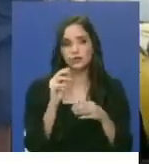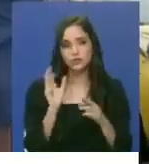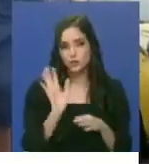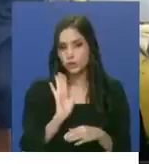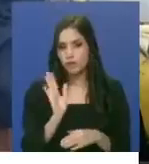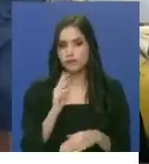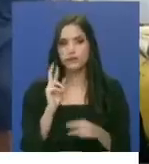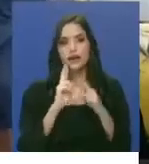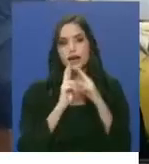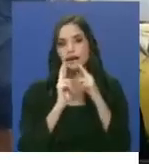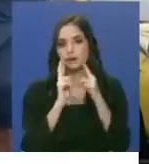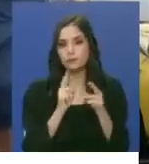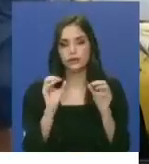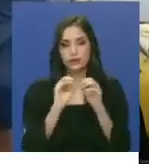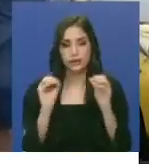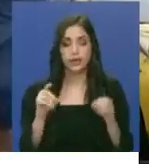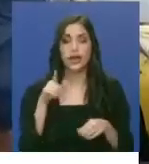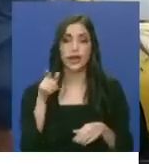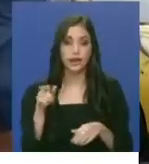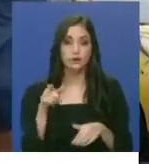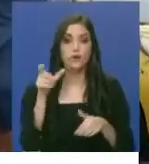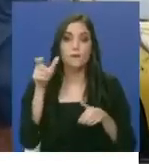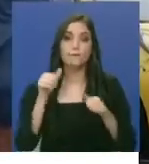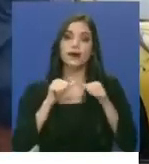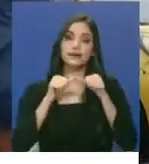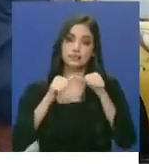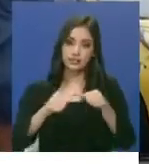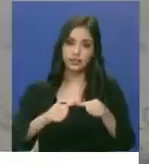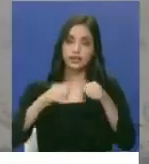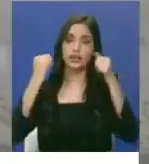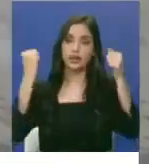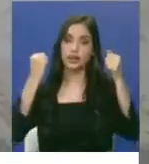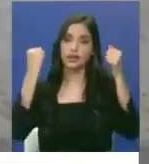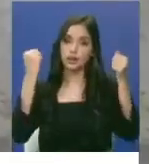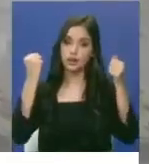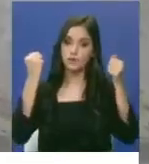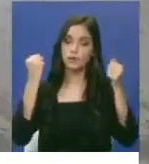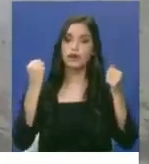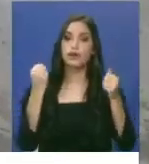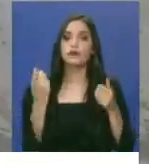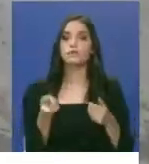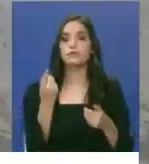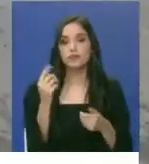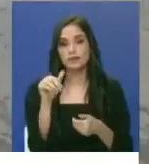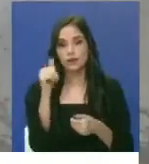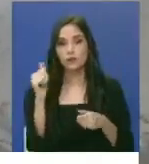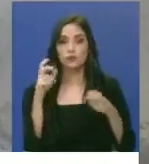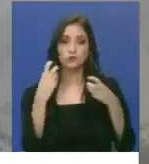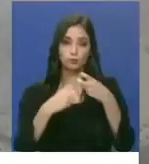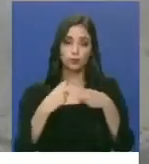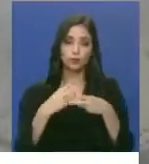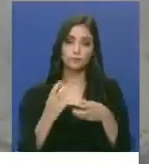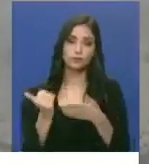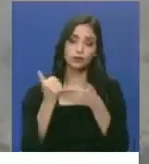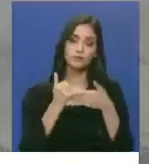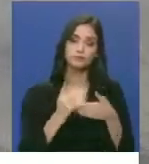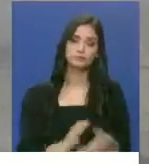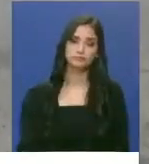y mañana se va a evaluar en caso tal suspendan la huelga. Con todo, ¿qué tal el presidente de la República aquí? Vamos a escuchar